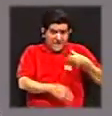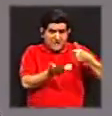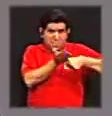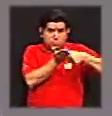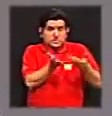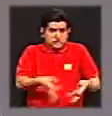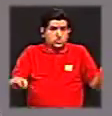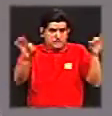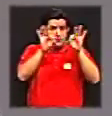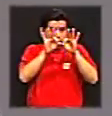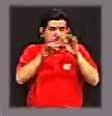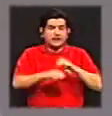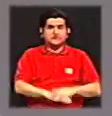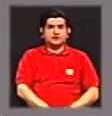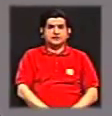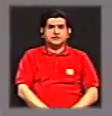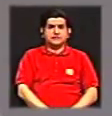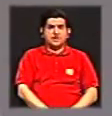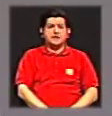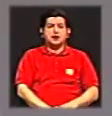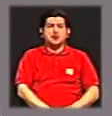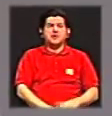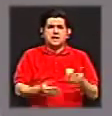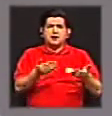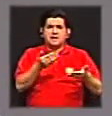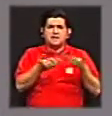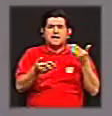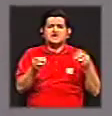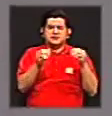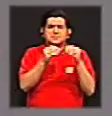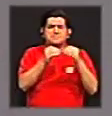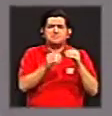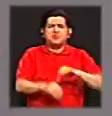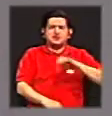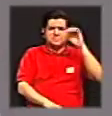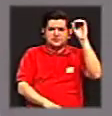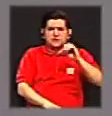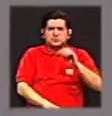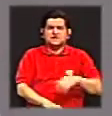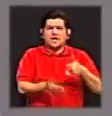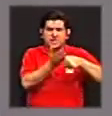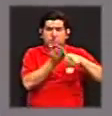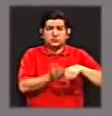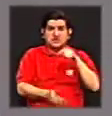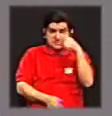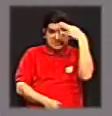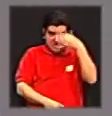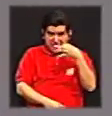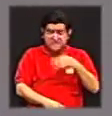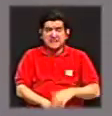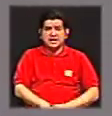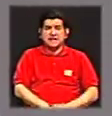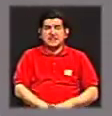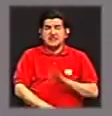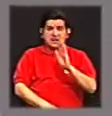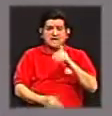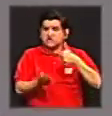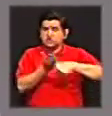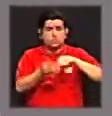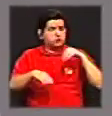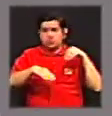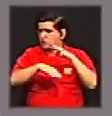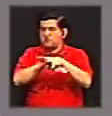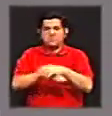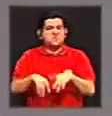son muy importantes, es más probable que vote. Si cree que su voto influye en el resultado, es más probable que no vote. Y entre los